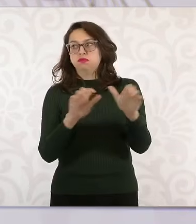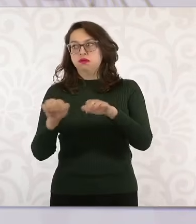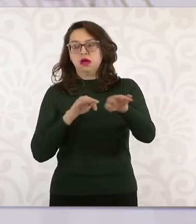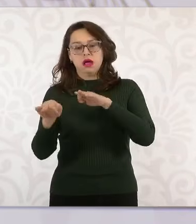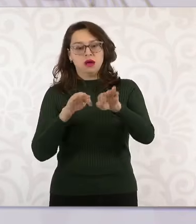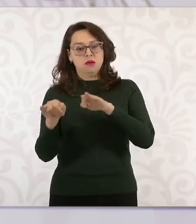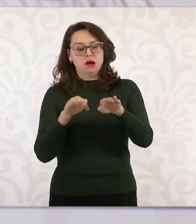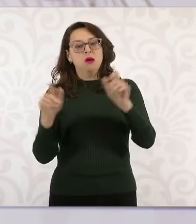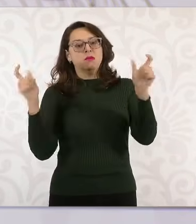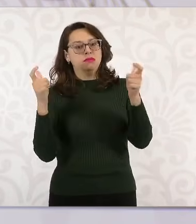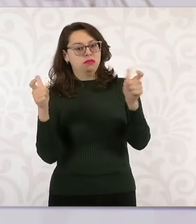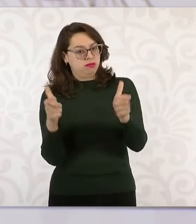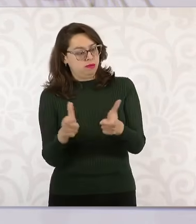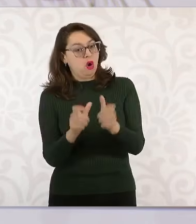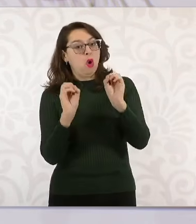El